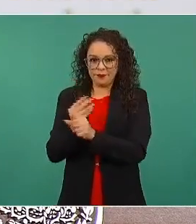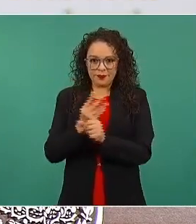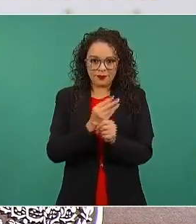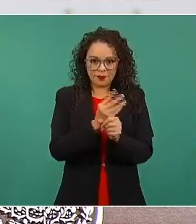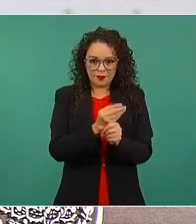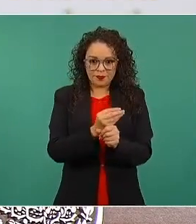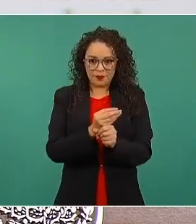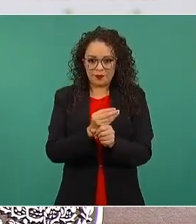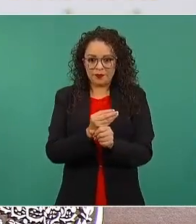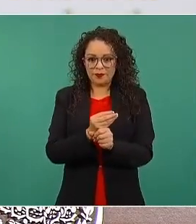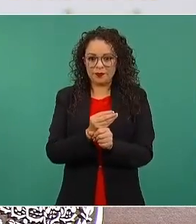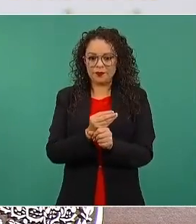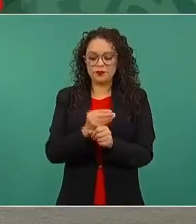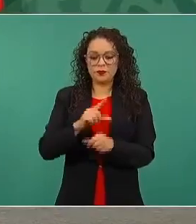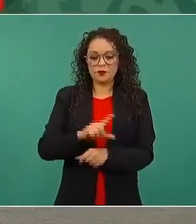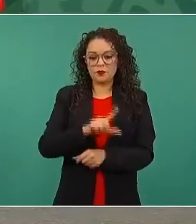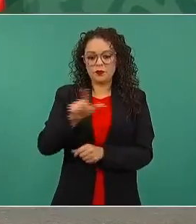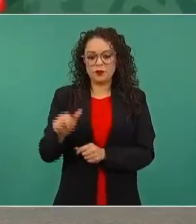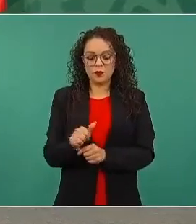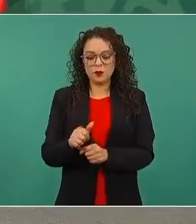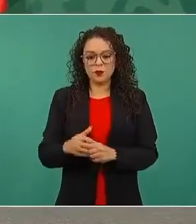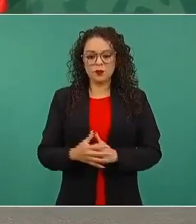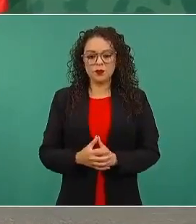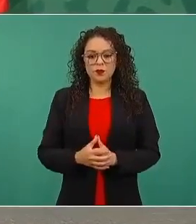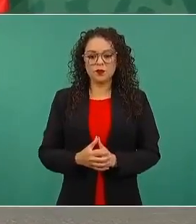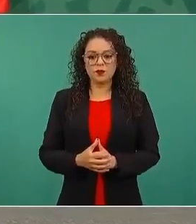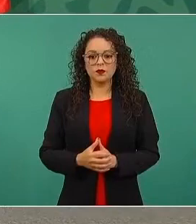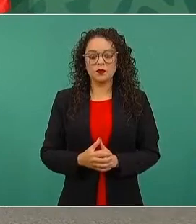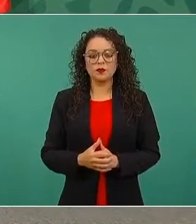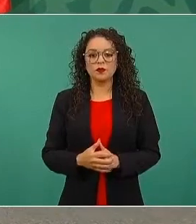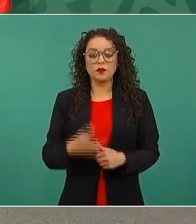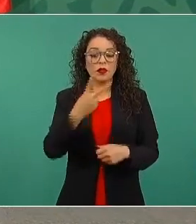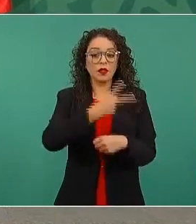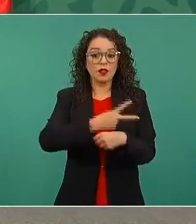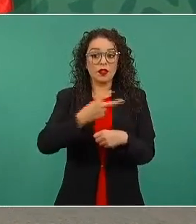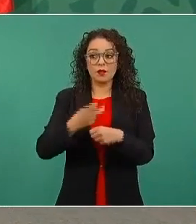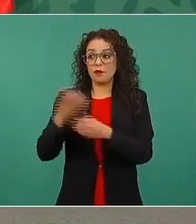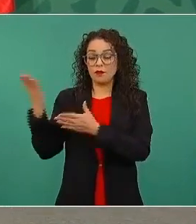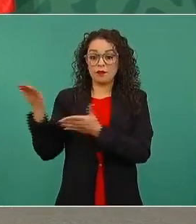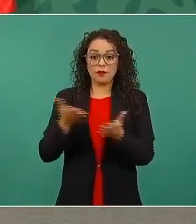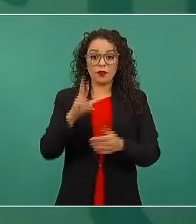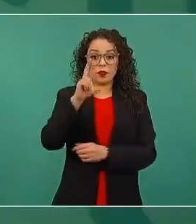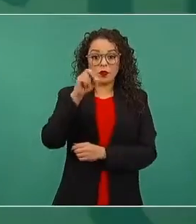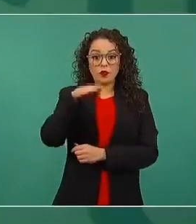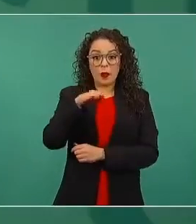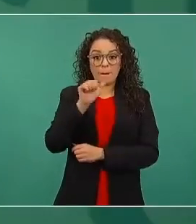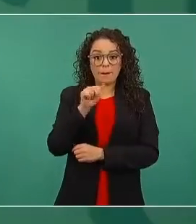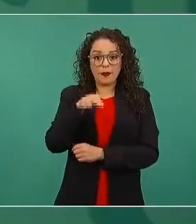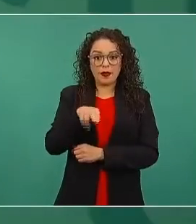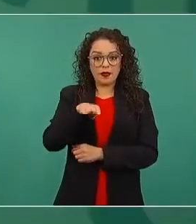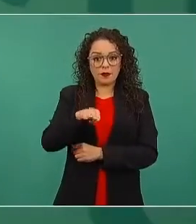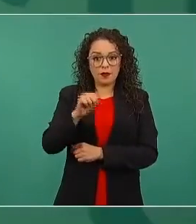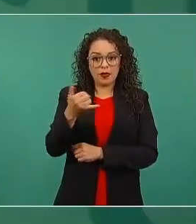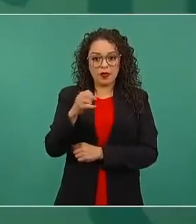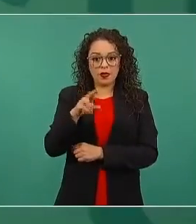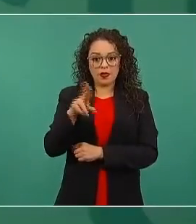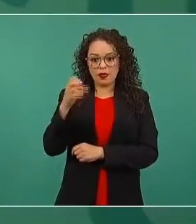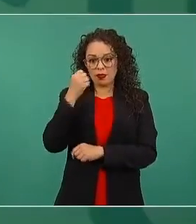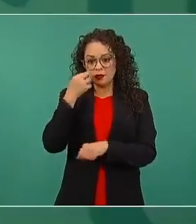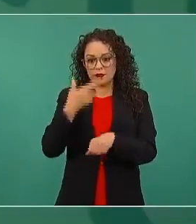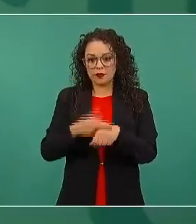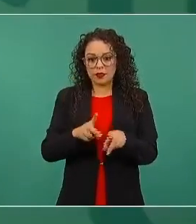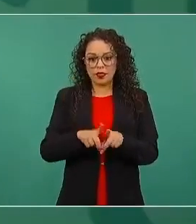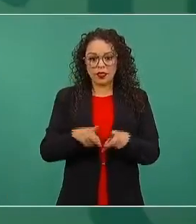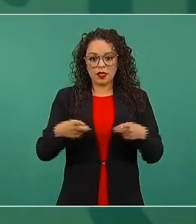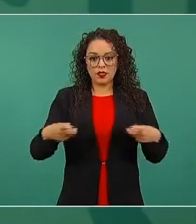y está invitado Román Meyer, secretario de Desarrollo